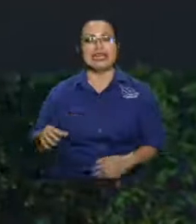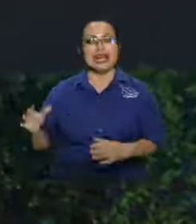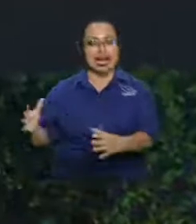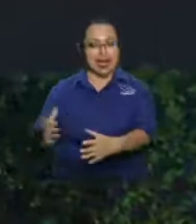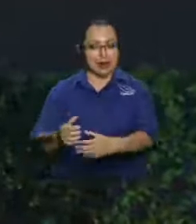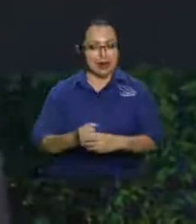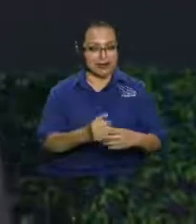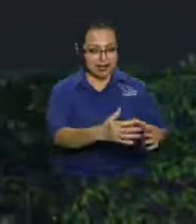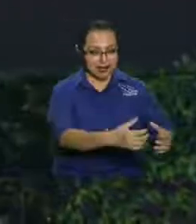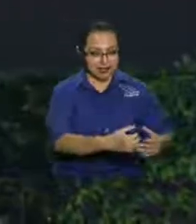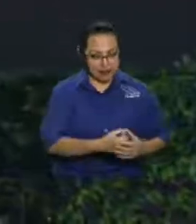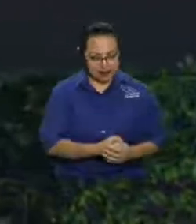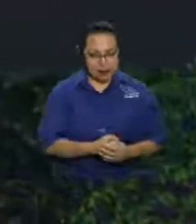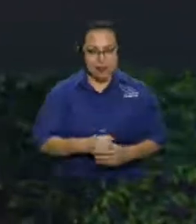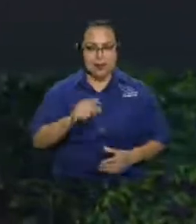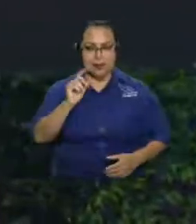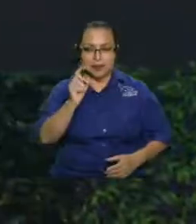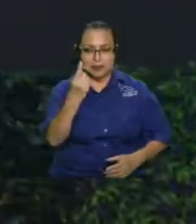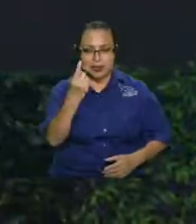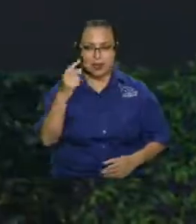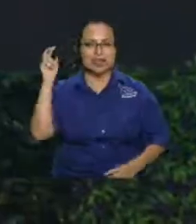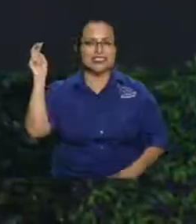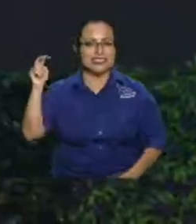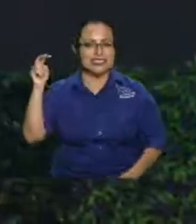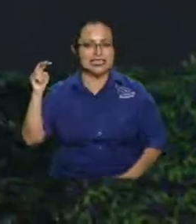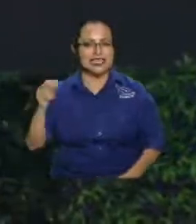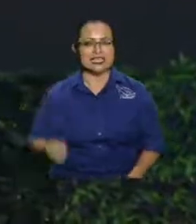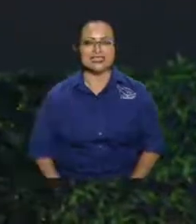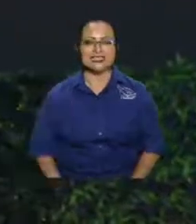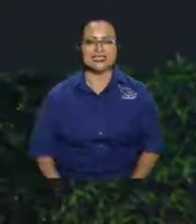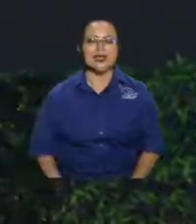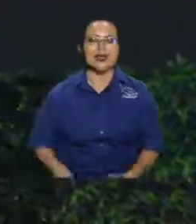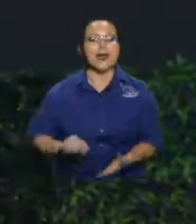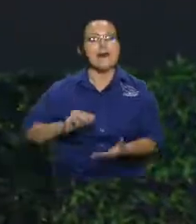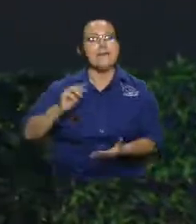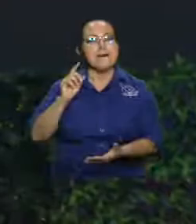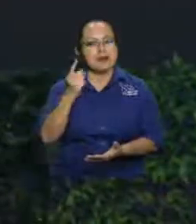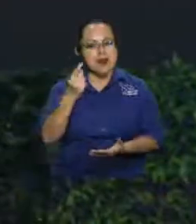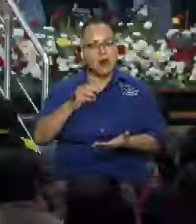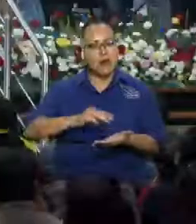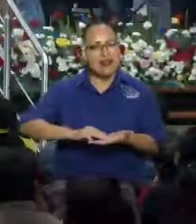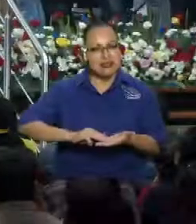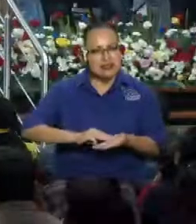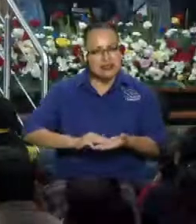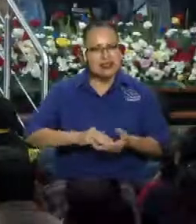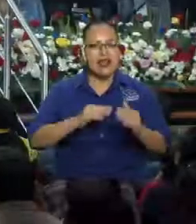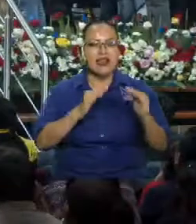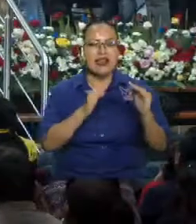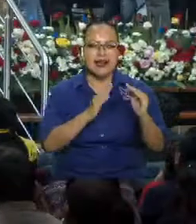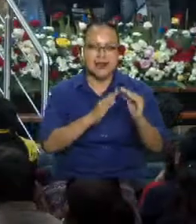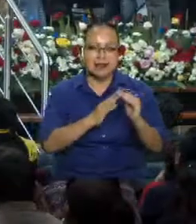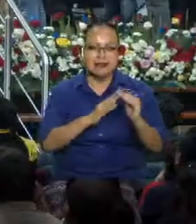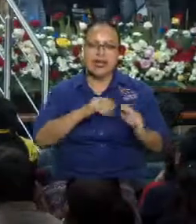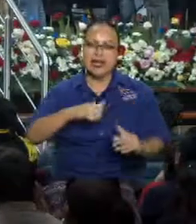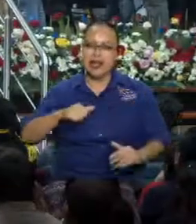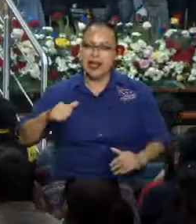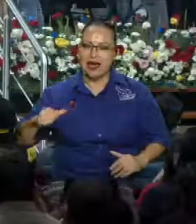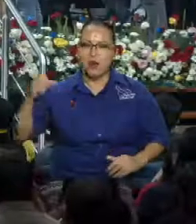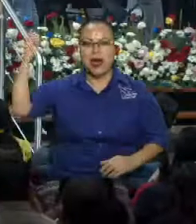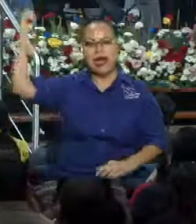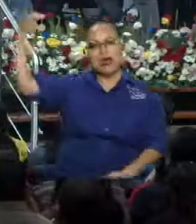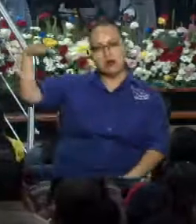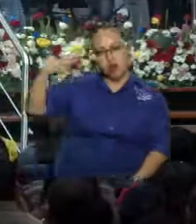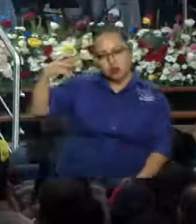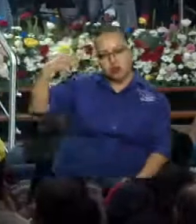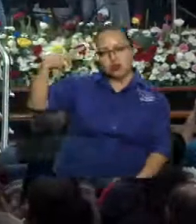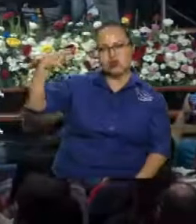necesidades. Casa, medicina, alimento, deuda, eso es bien importante, vas a ver.